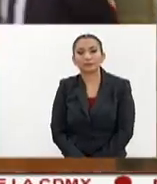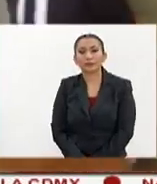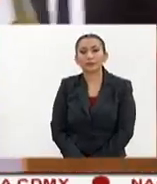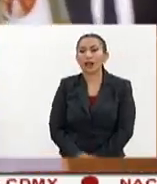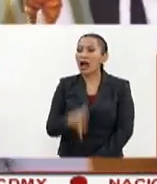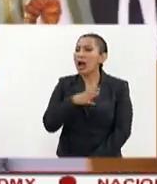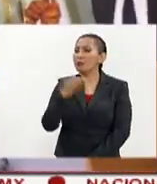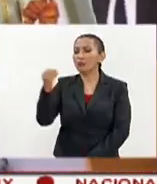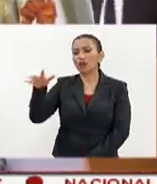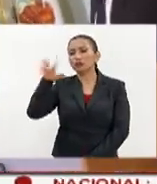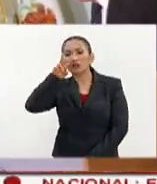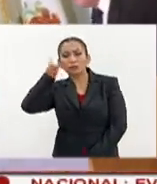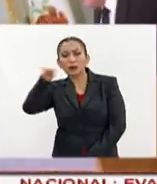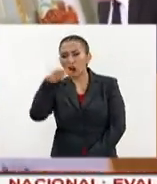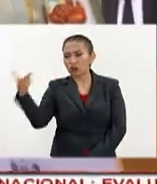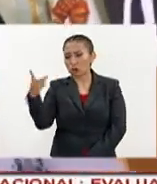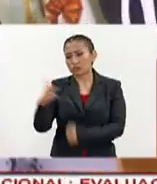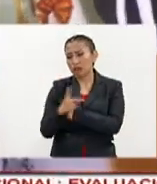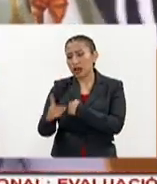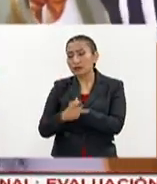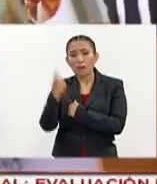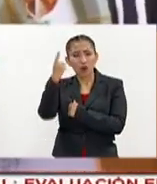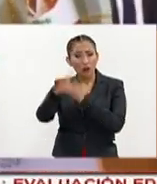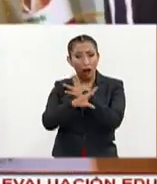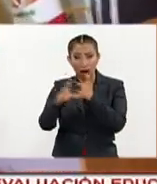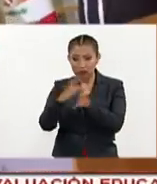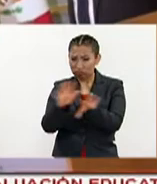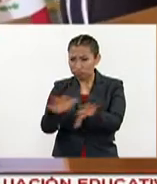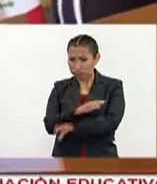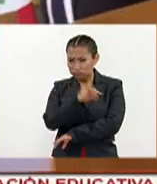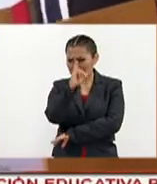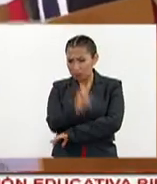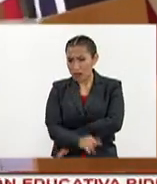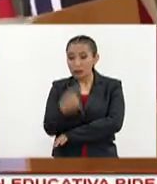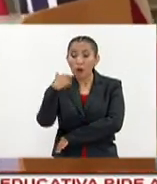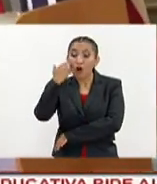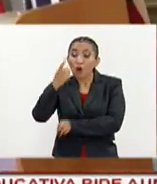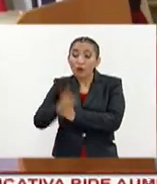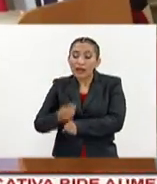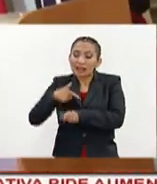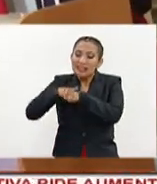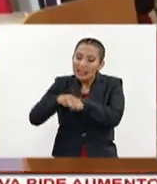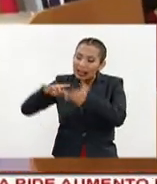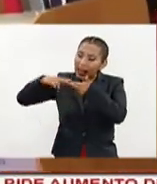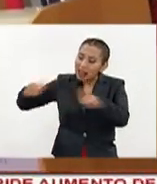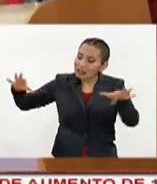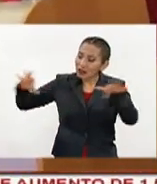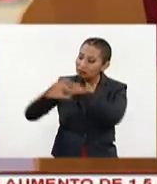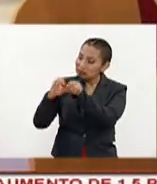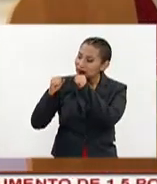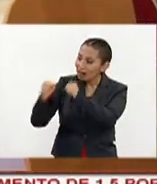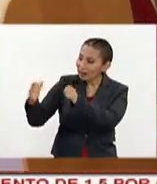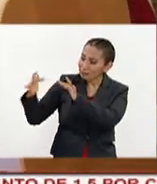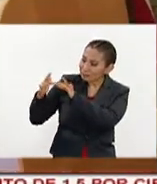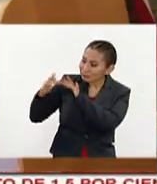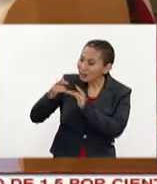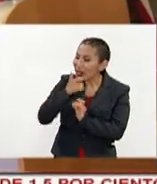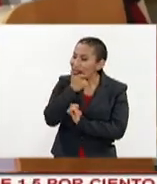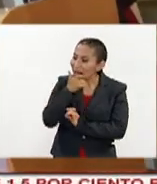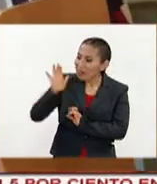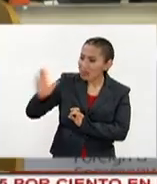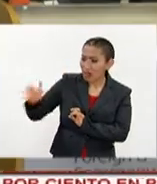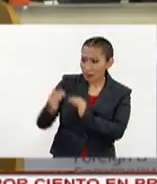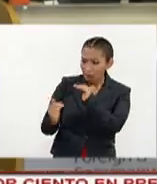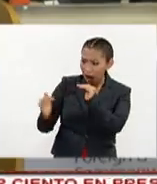Hay muchos escenarios para ambas partes, pero una cosa no va a cambiar. Es nuestra voluntad por tener una relación fuerte y cercana con Reino Unido,